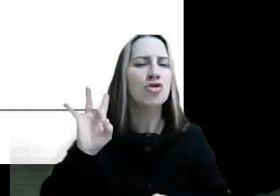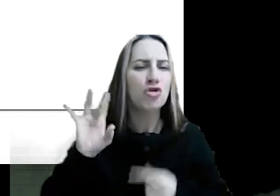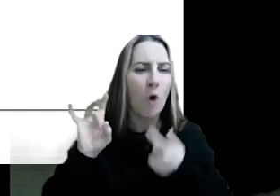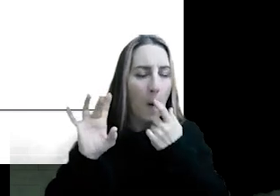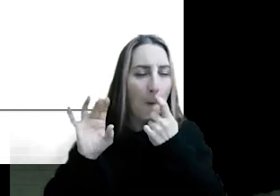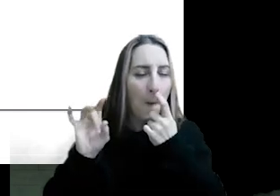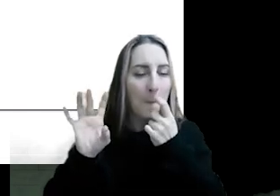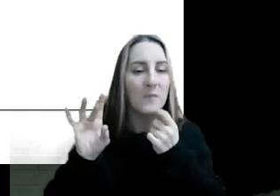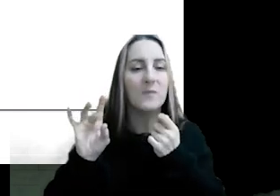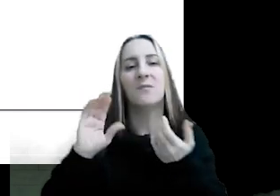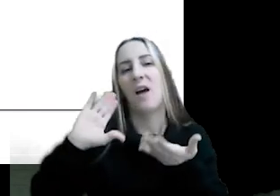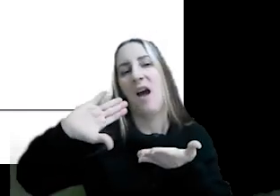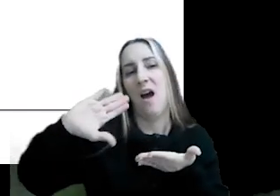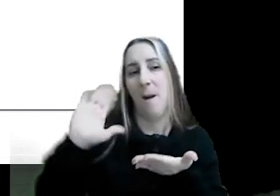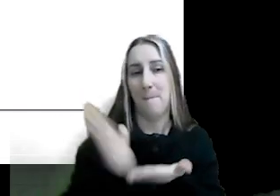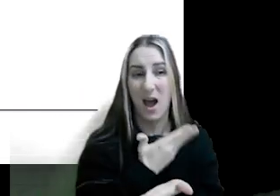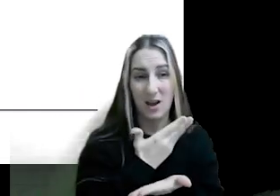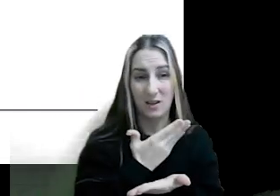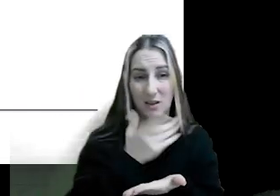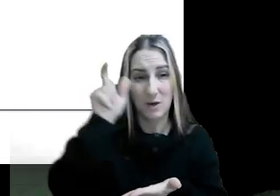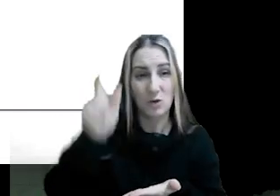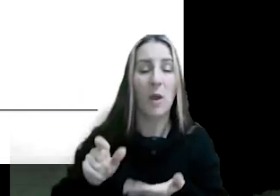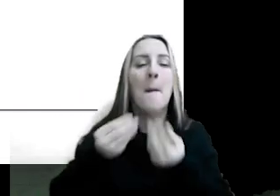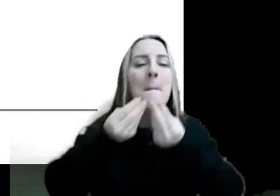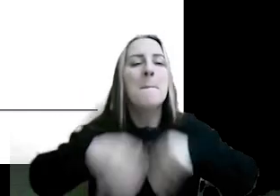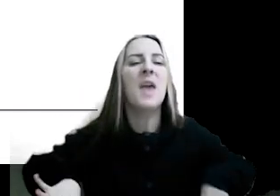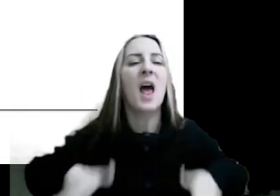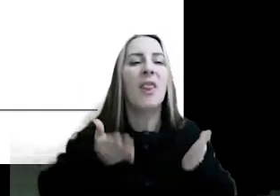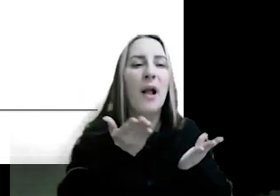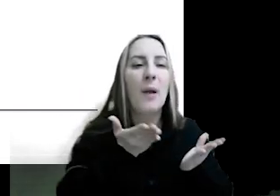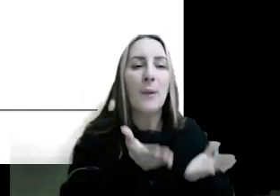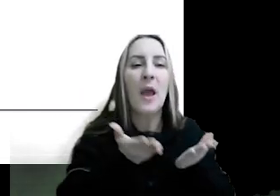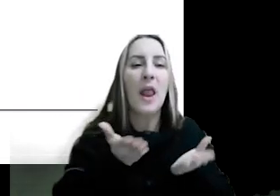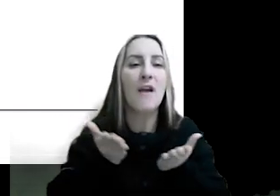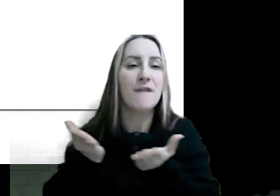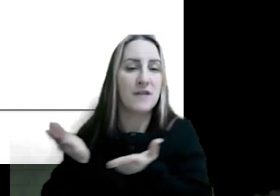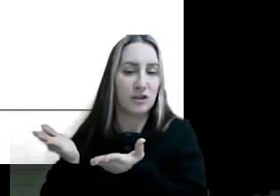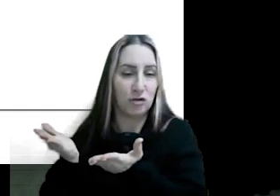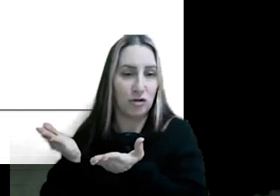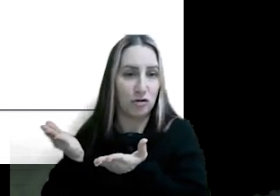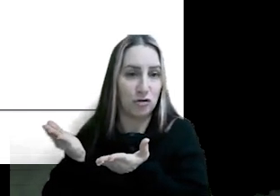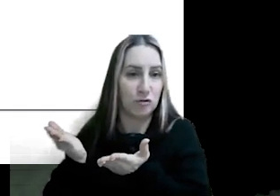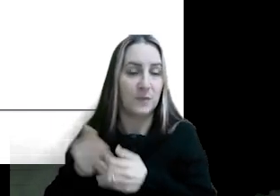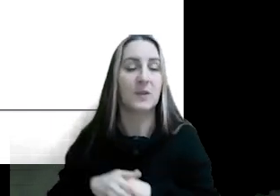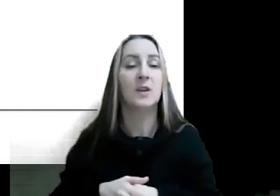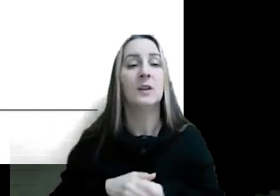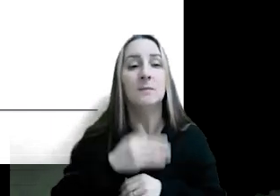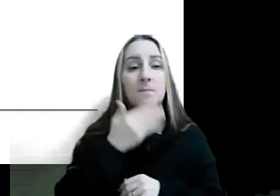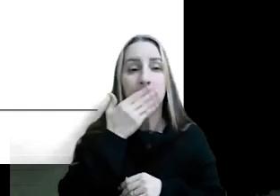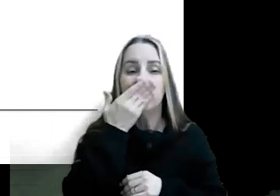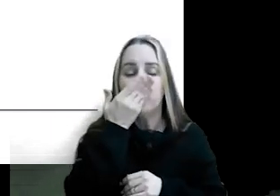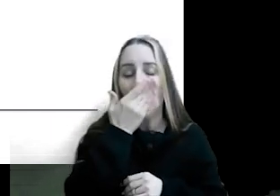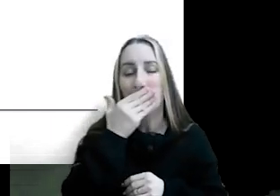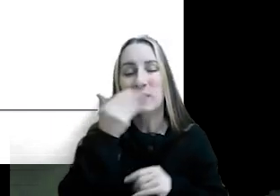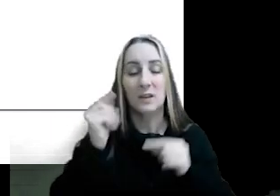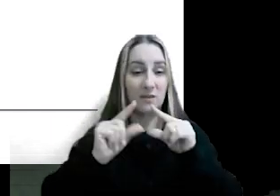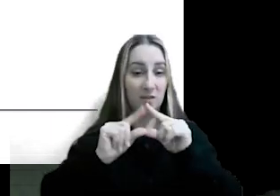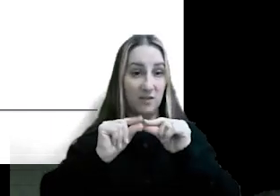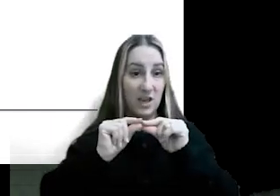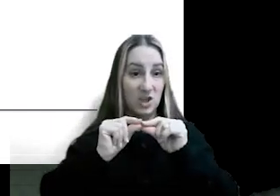va a dejar excluido, sino que perderá todos los beneficios. Y por supuesto, ¿a partir de qué fecha van a estar